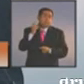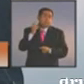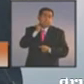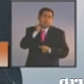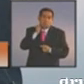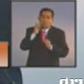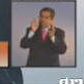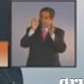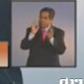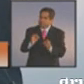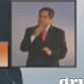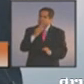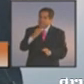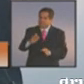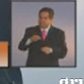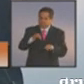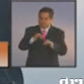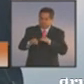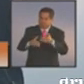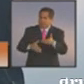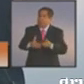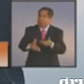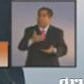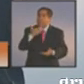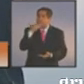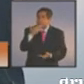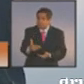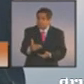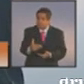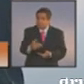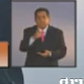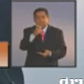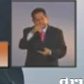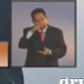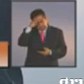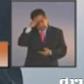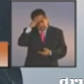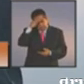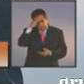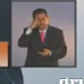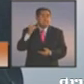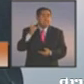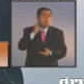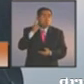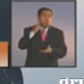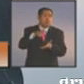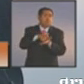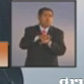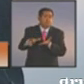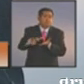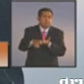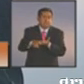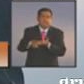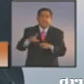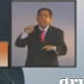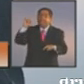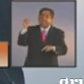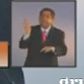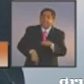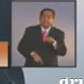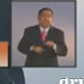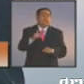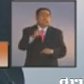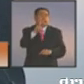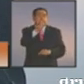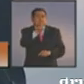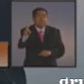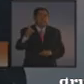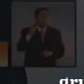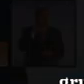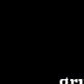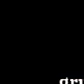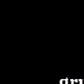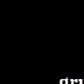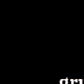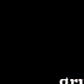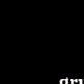Y he propuesto para este propósito eliminar 100 diputados de la Cámara de